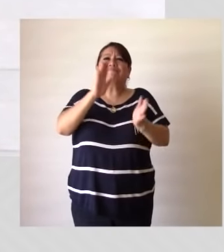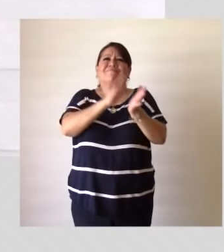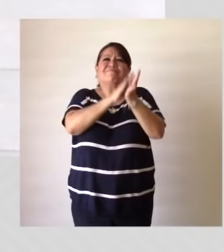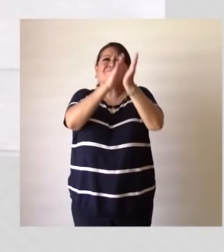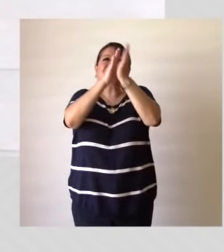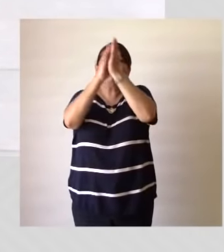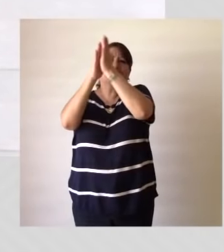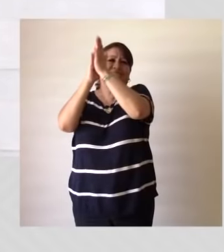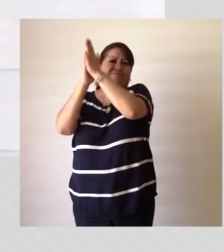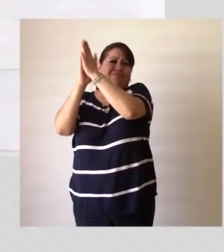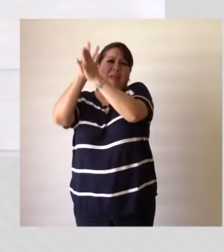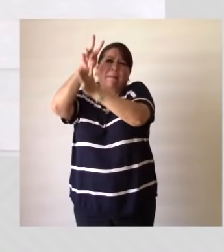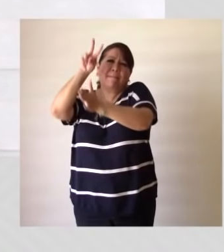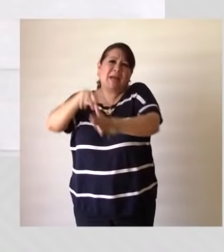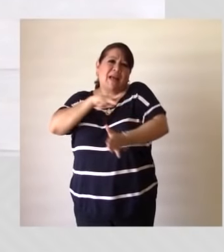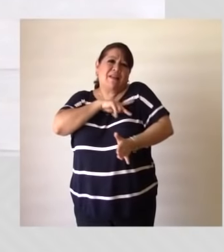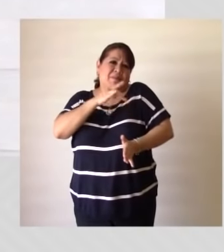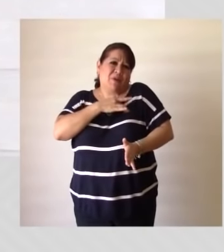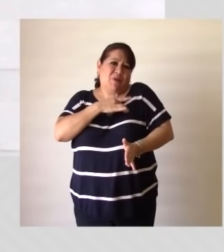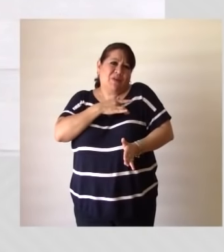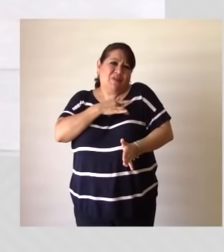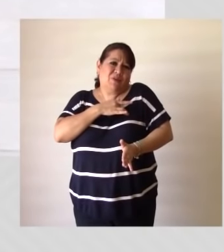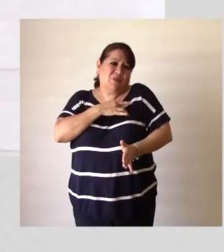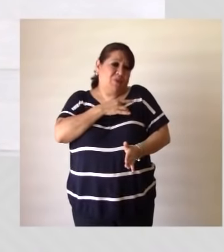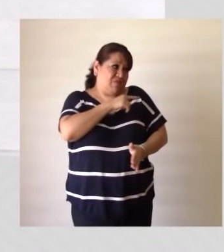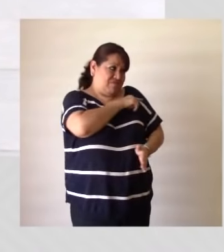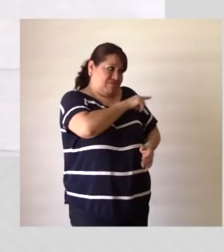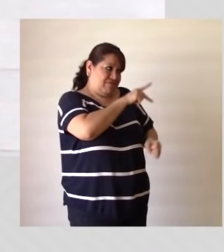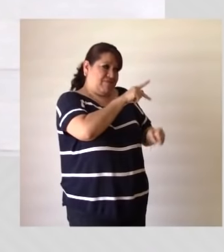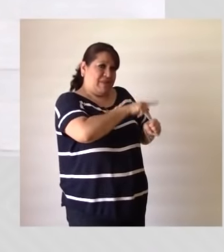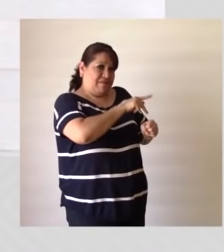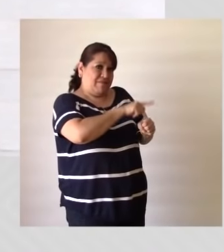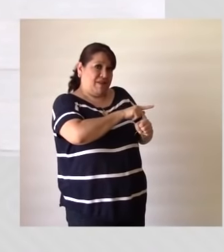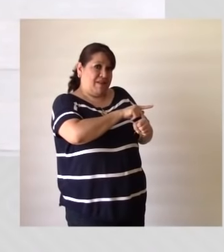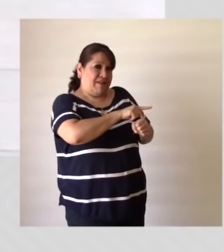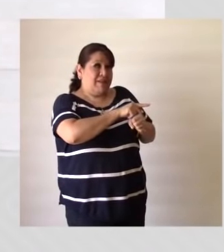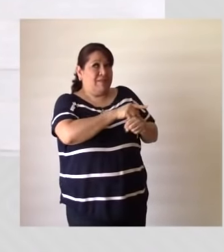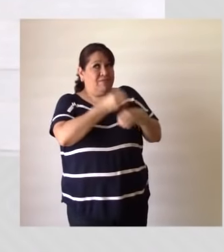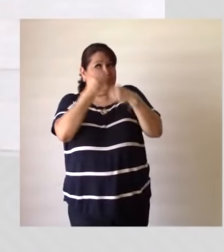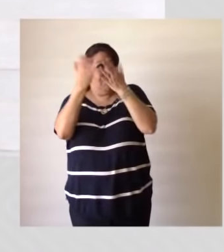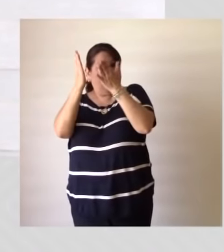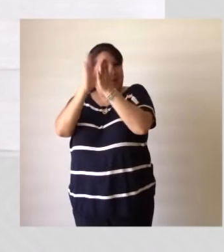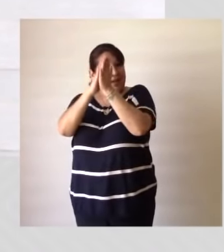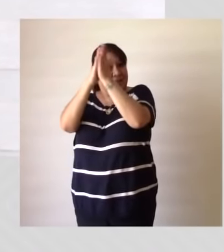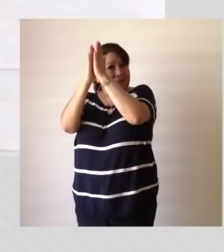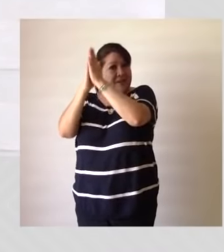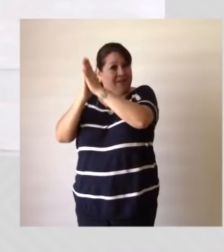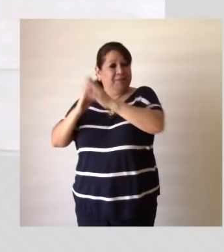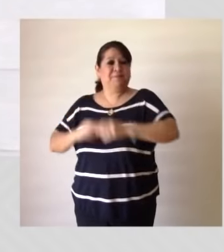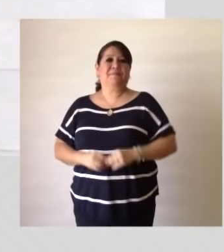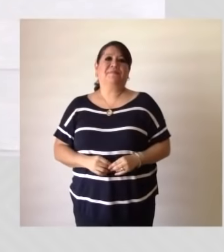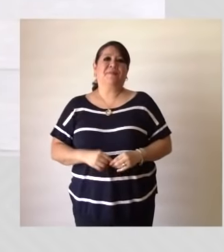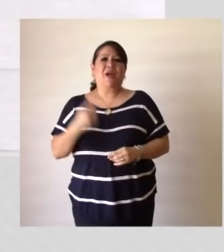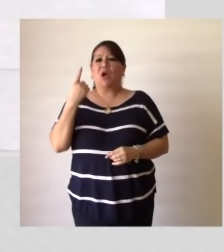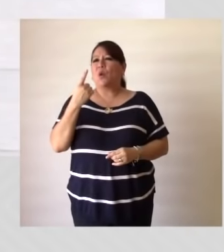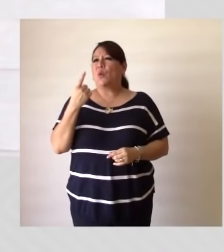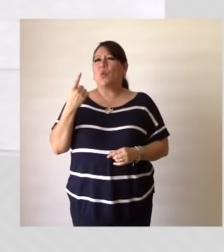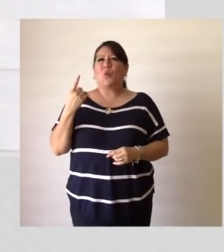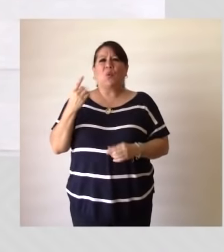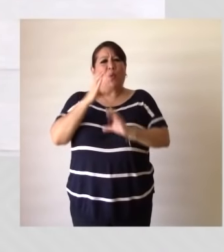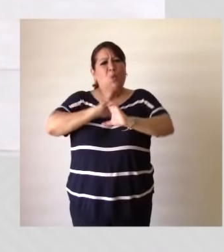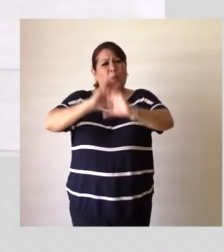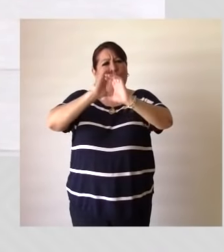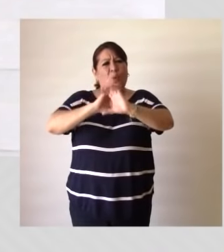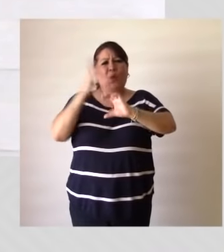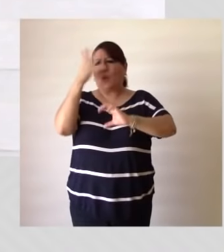adorarán hay un canto hermoso de marcos vidal que él dice mientras yo exista las piedras